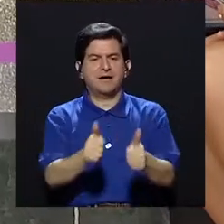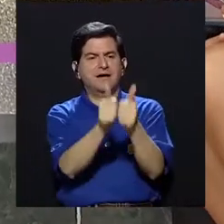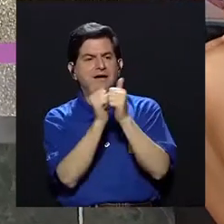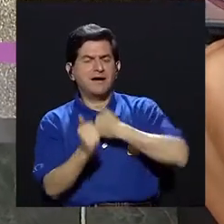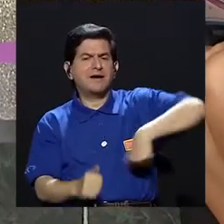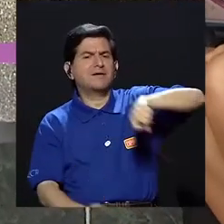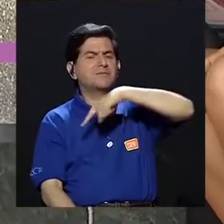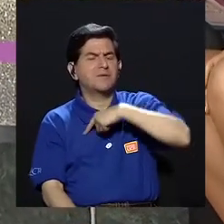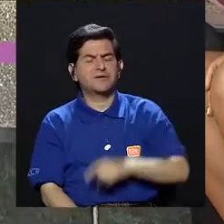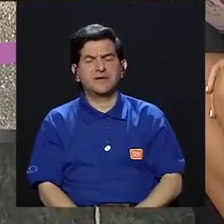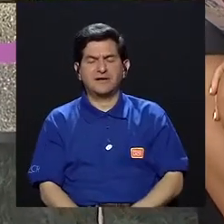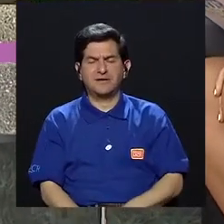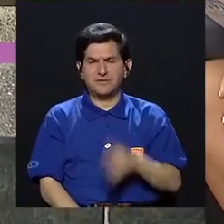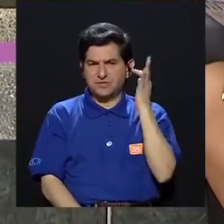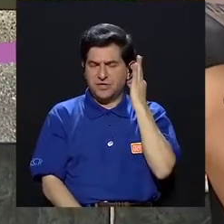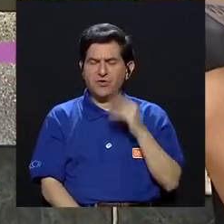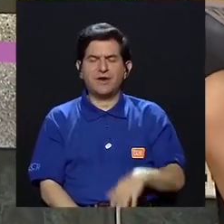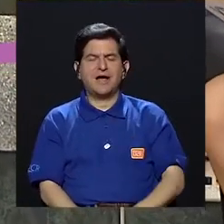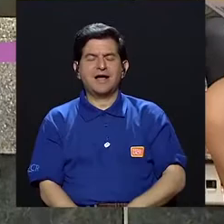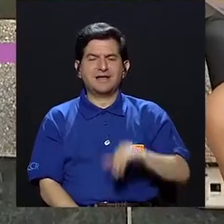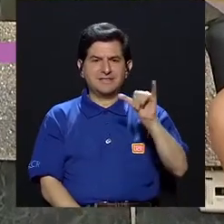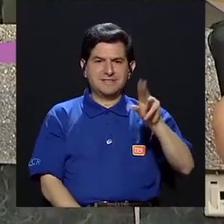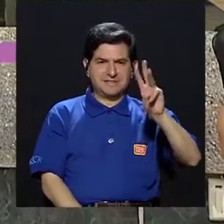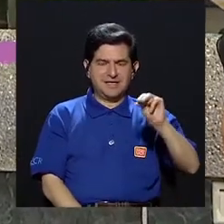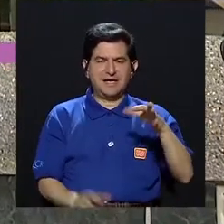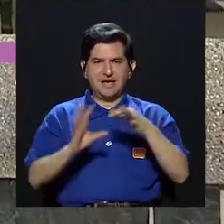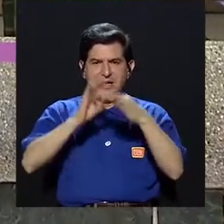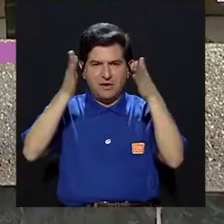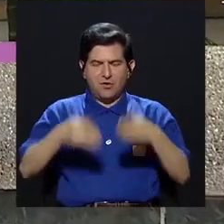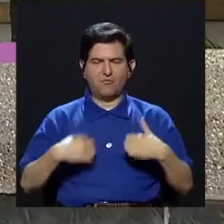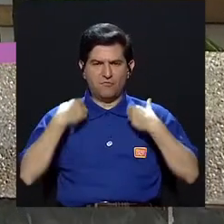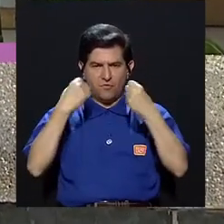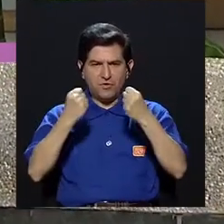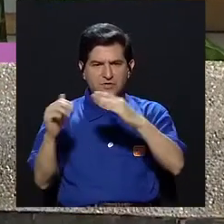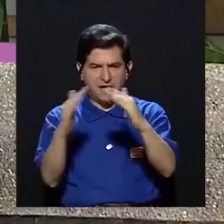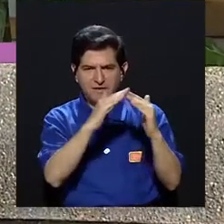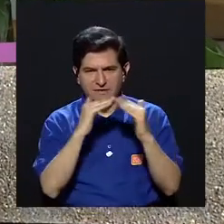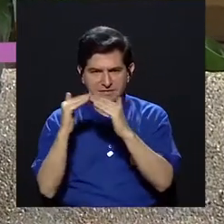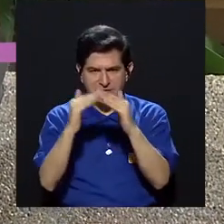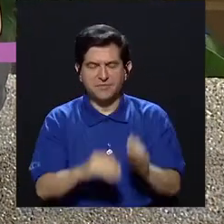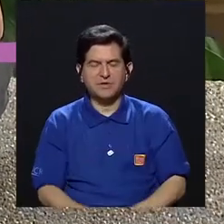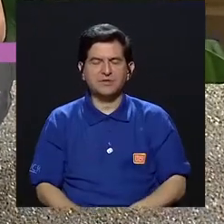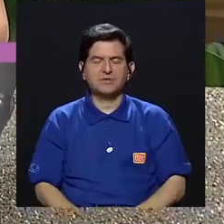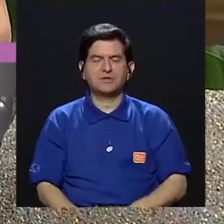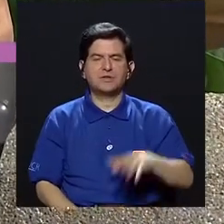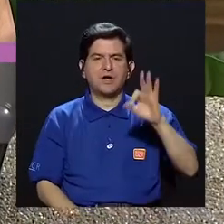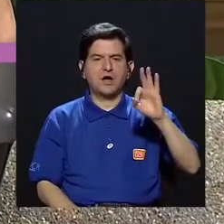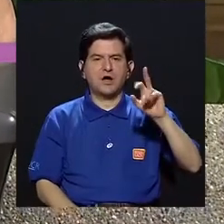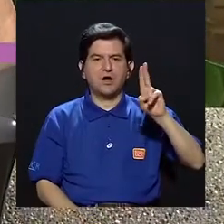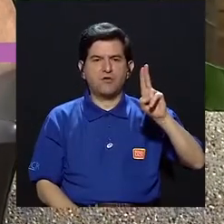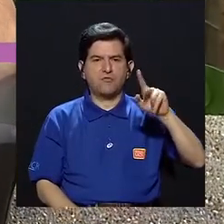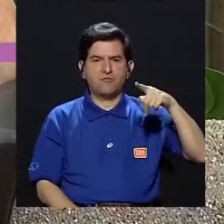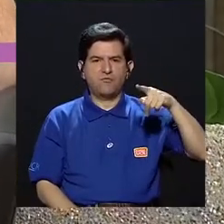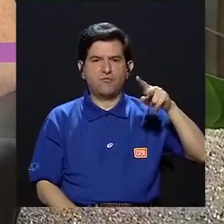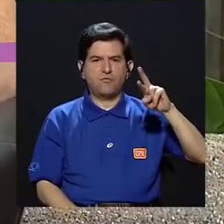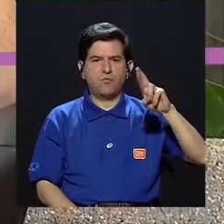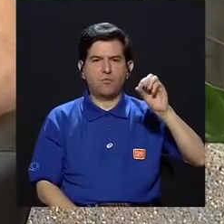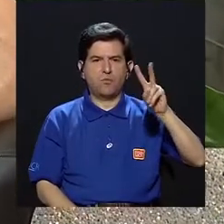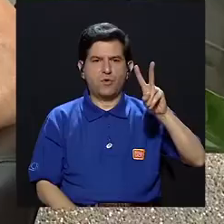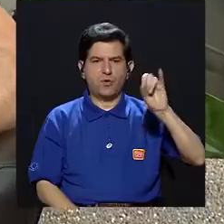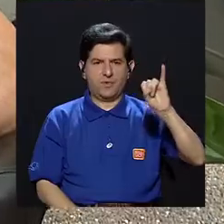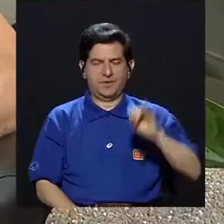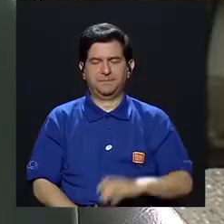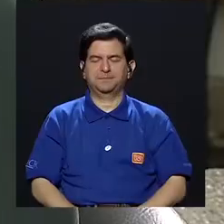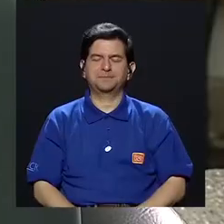nos acompaña la señora Yesenia Morales, quien es coordinadora de fortalecimiento comunal de la Fundación Promotora de Vivienda